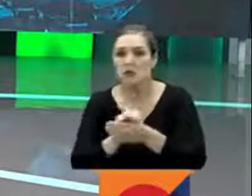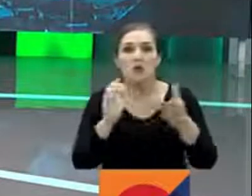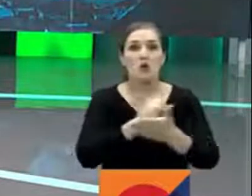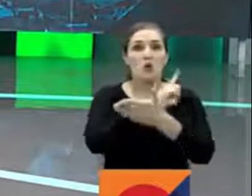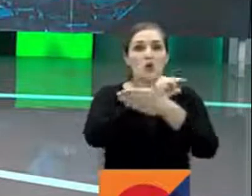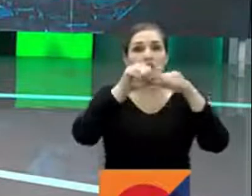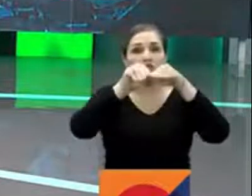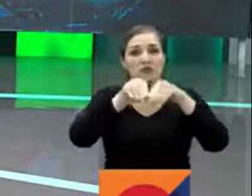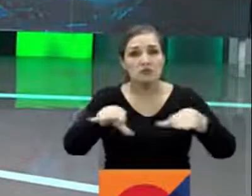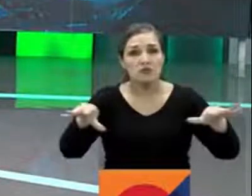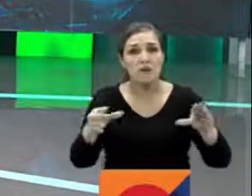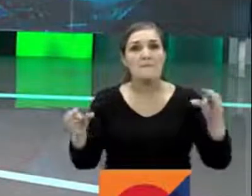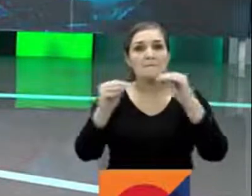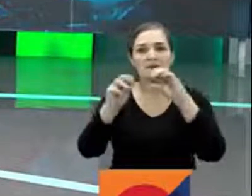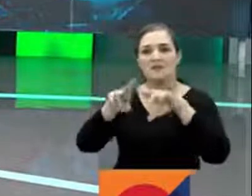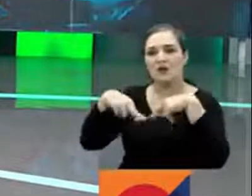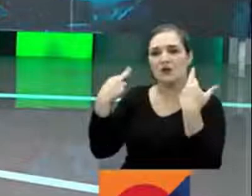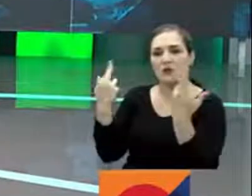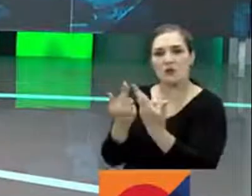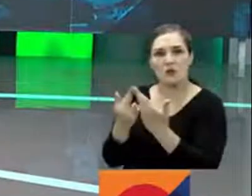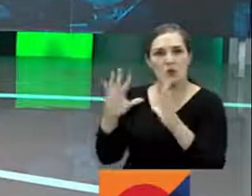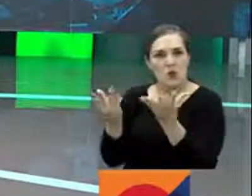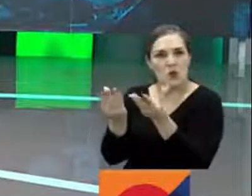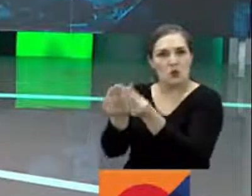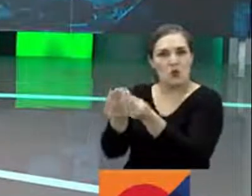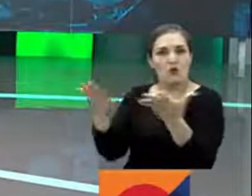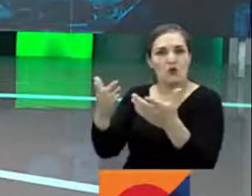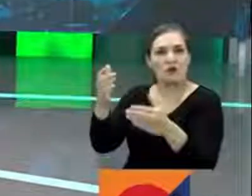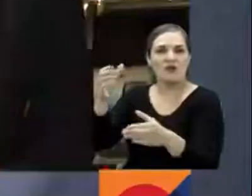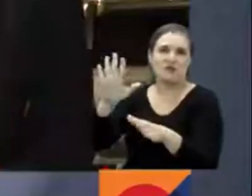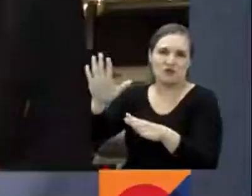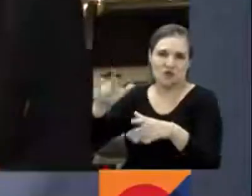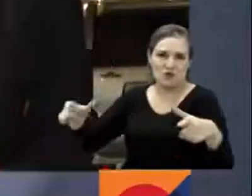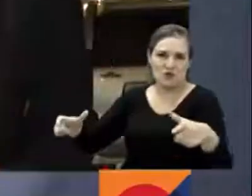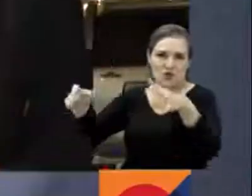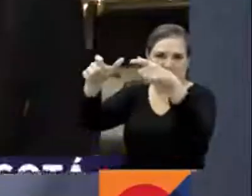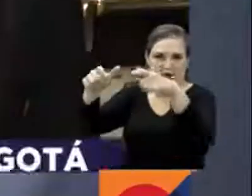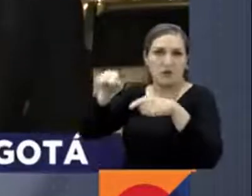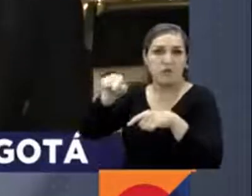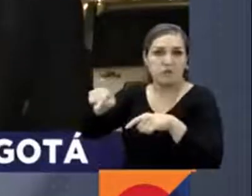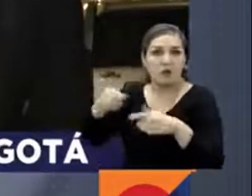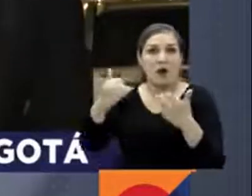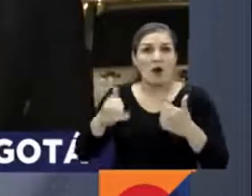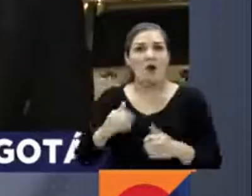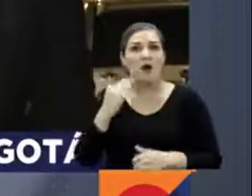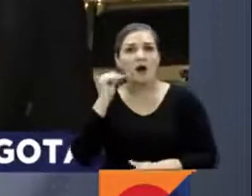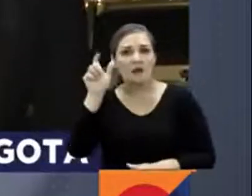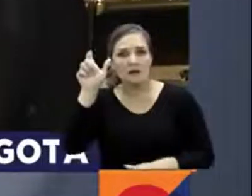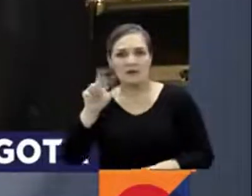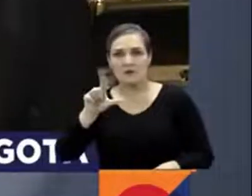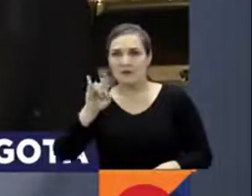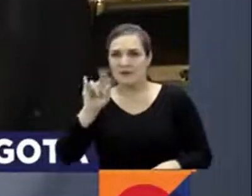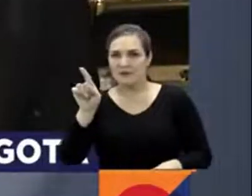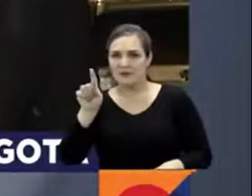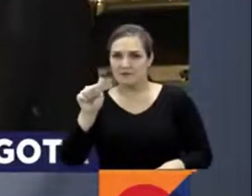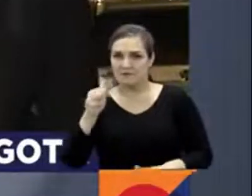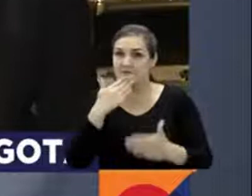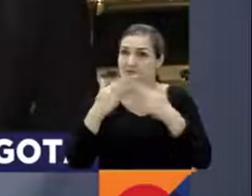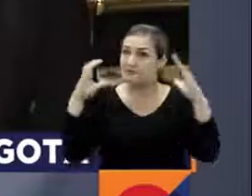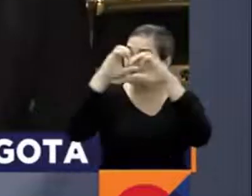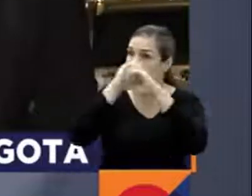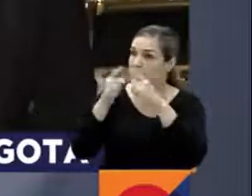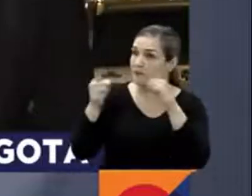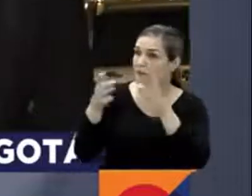estuvo pendiente de una reunión que tuvo su bancada en el Congreso. Por eso nos conectamos con Luisa Barberi. Luisa, buenas noches.